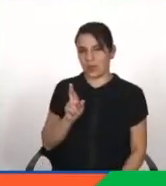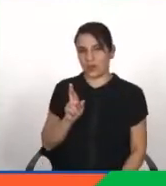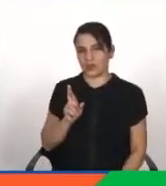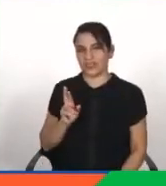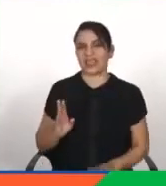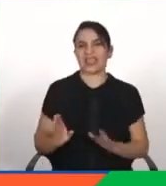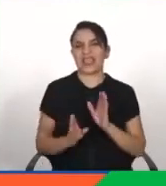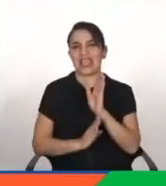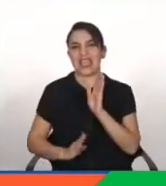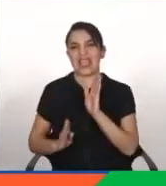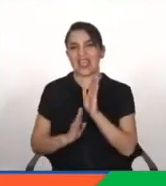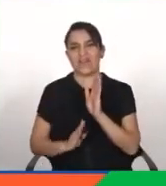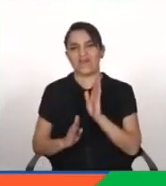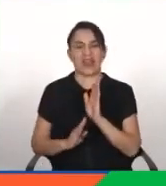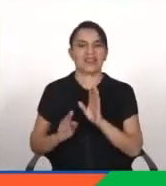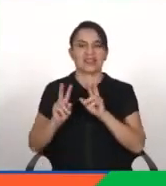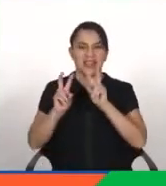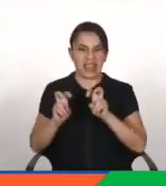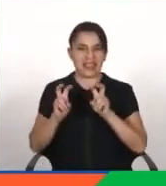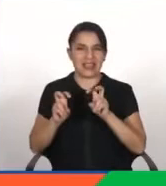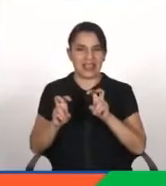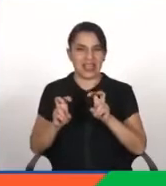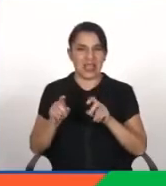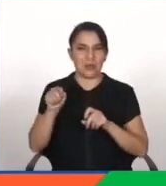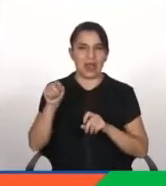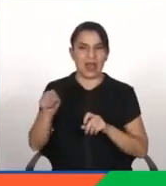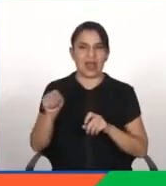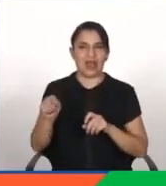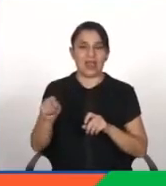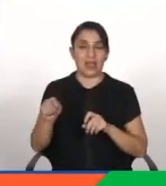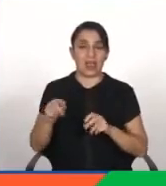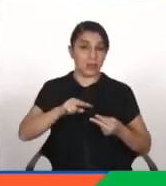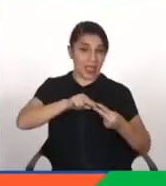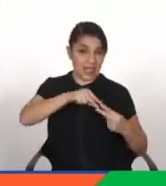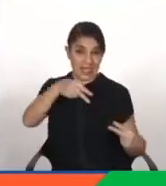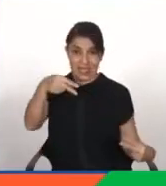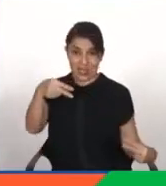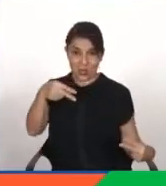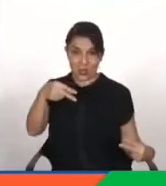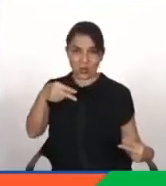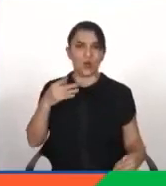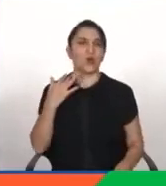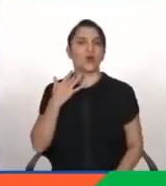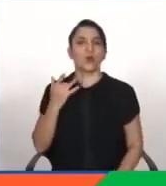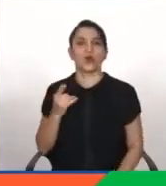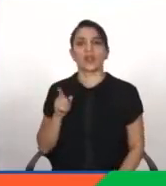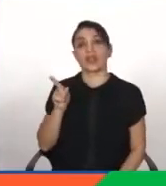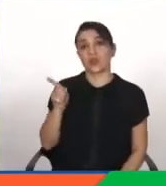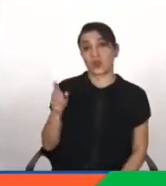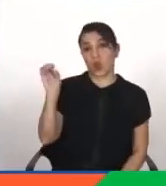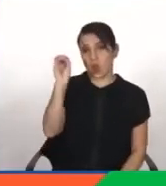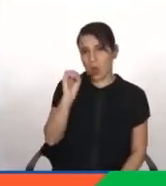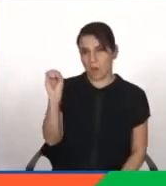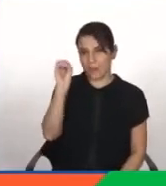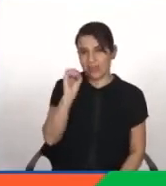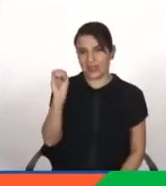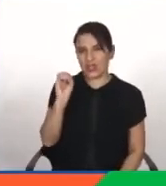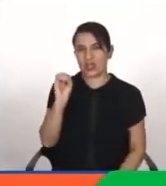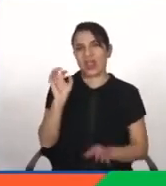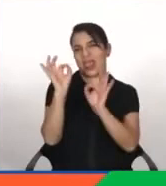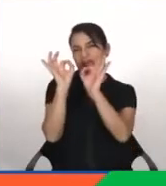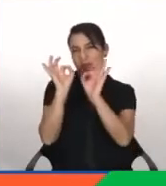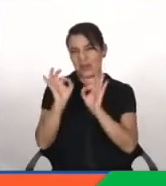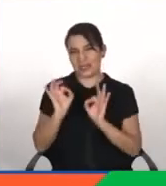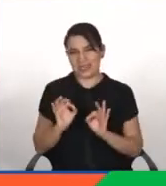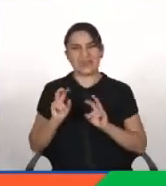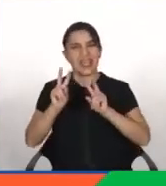lo que es el CRISPR-Cas9 y todo lo que es la edición de genes. ¿Por qué Felipe Moncada pregunta tu opinión específica sobre el tema de la